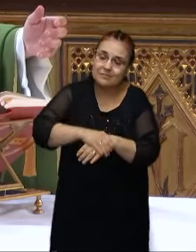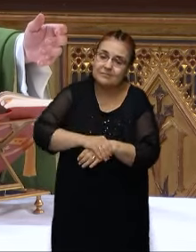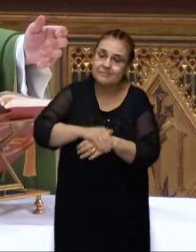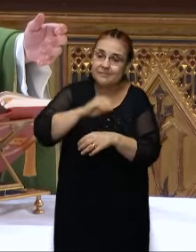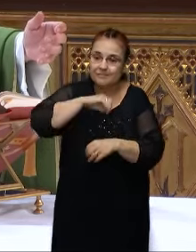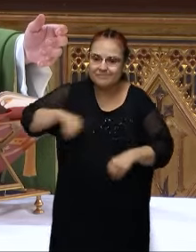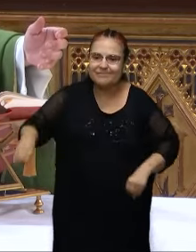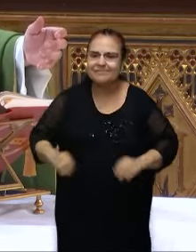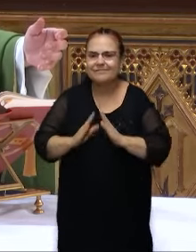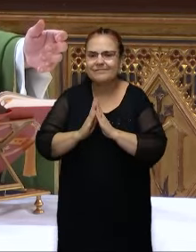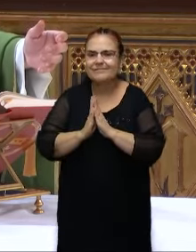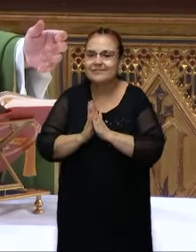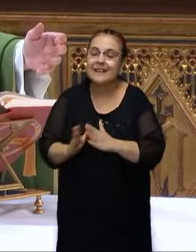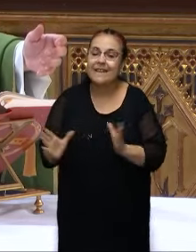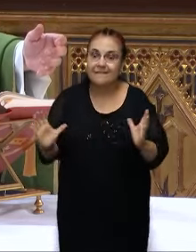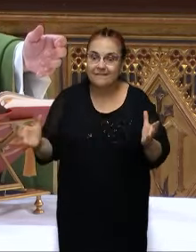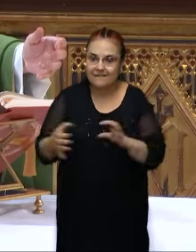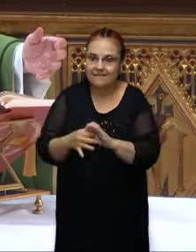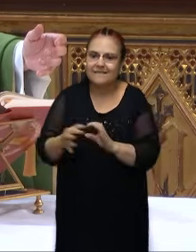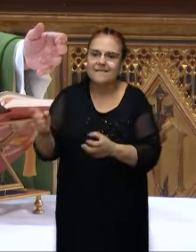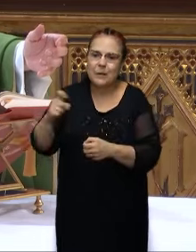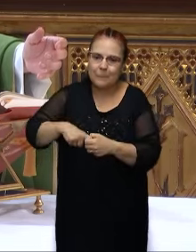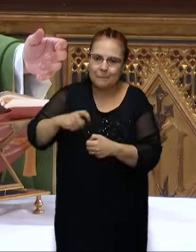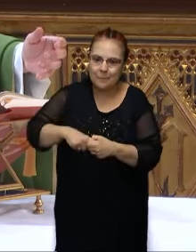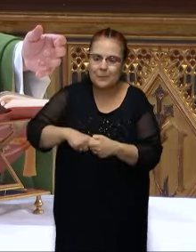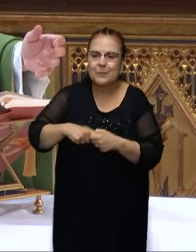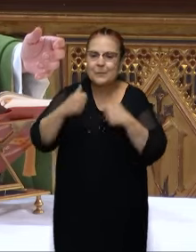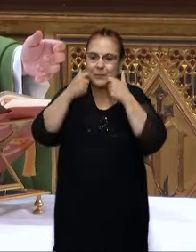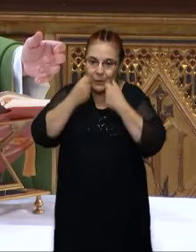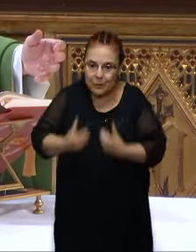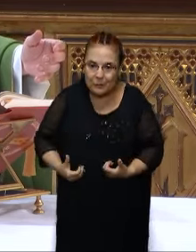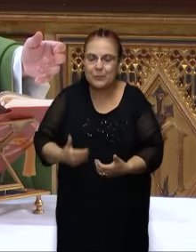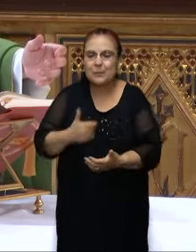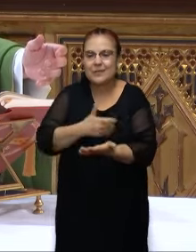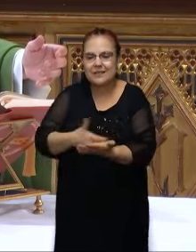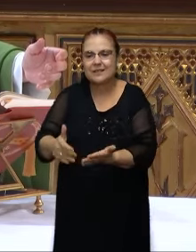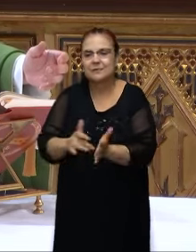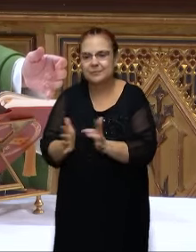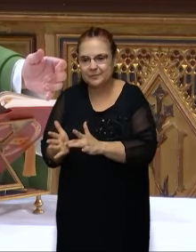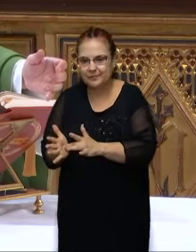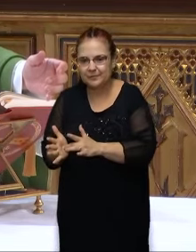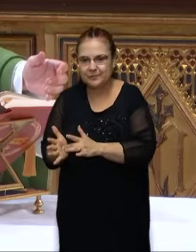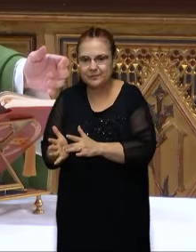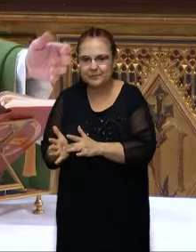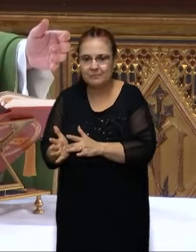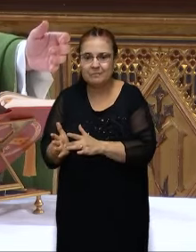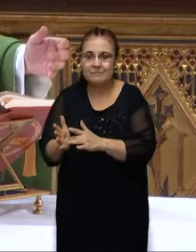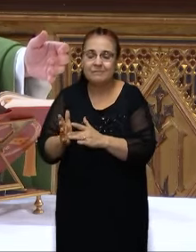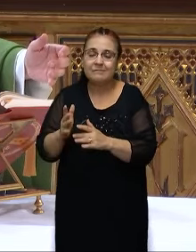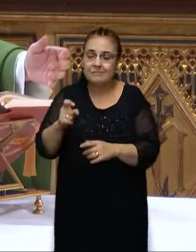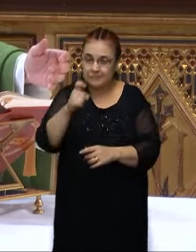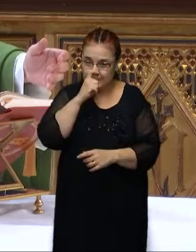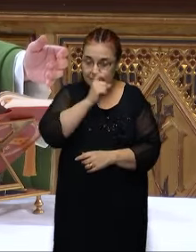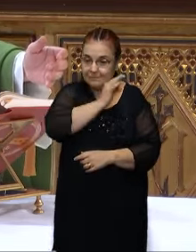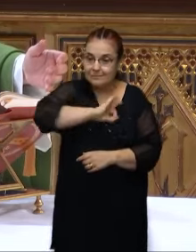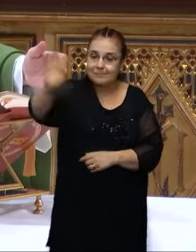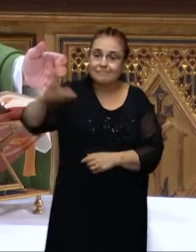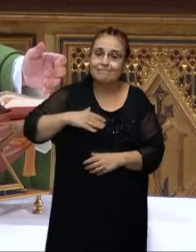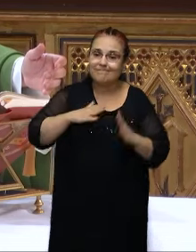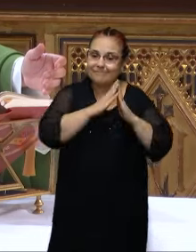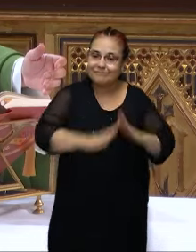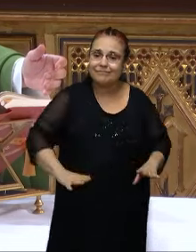el Espíritu Santo congregue la unidad a cuantos participamos del cuerpo y la sangre de Cristo. Acuérdate, Señor, de